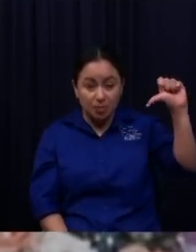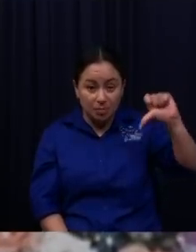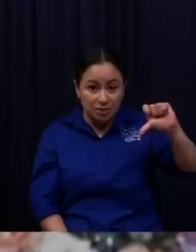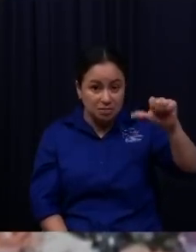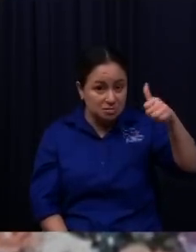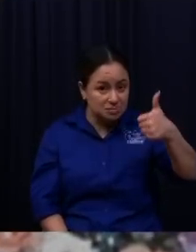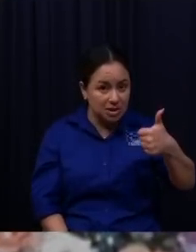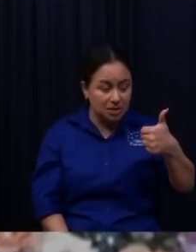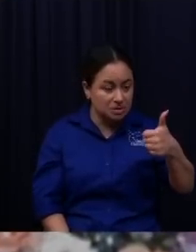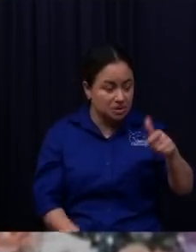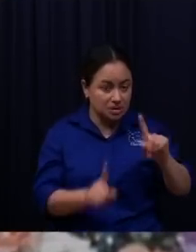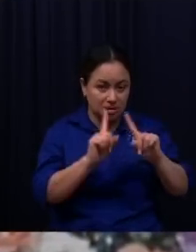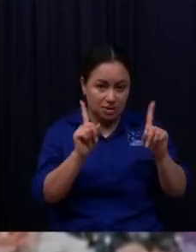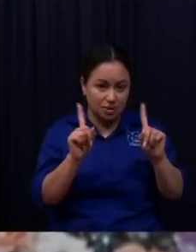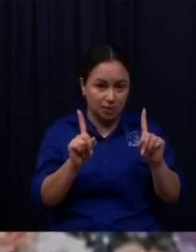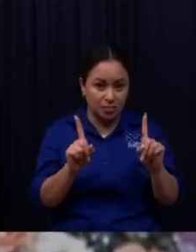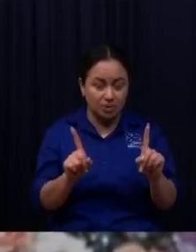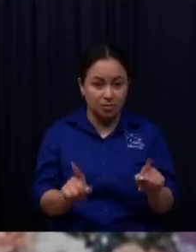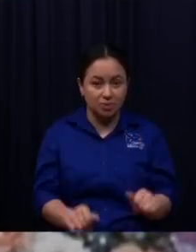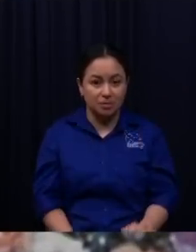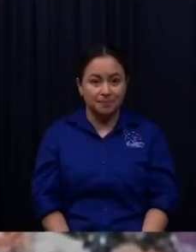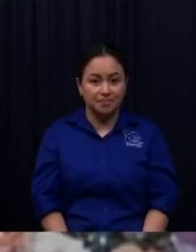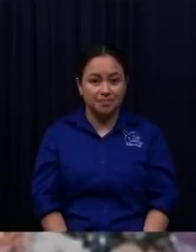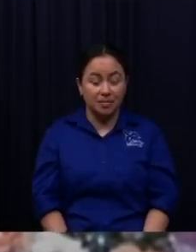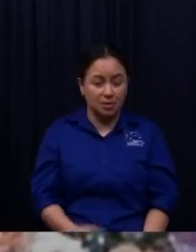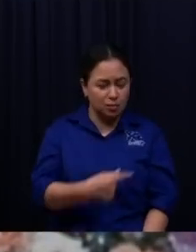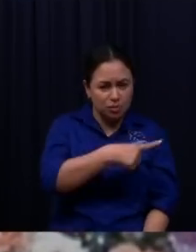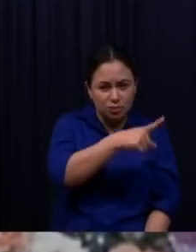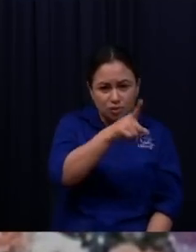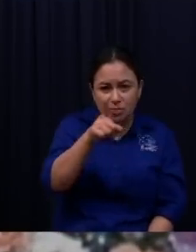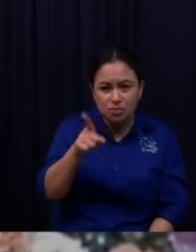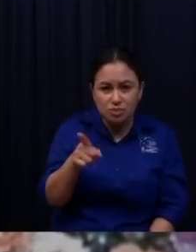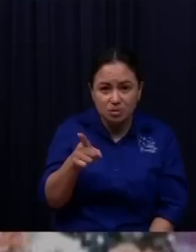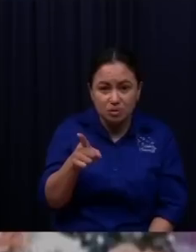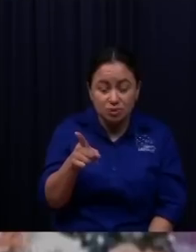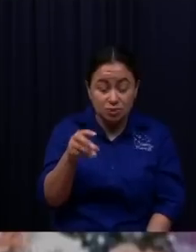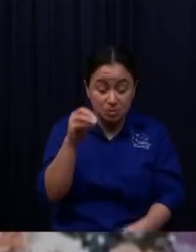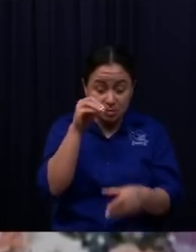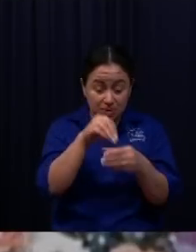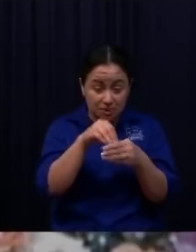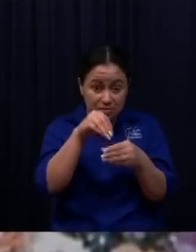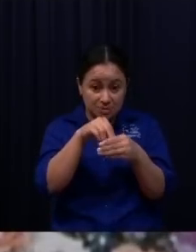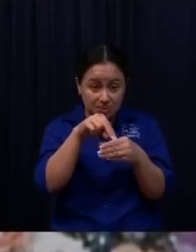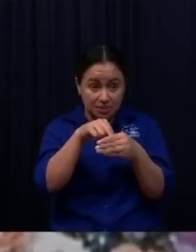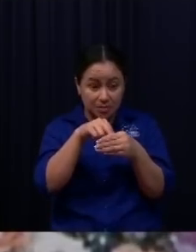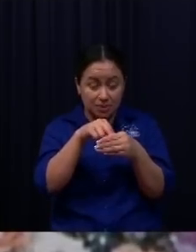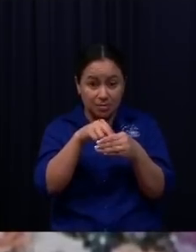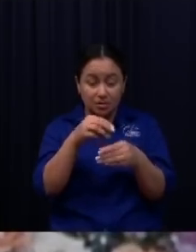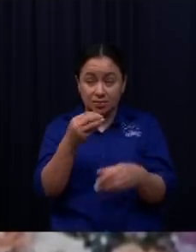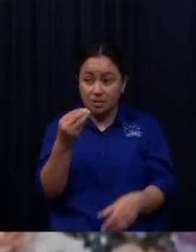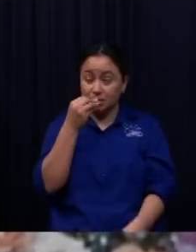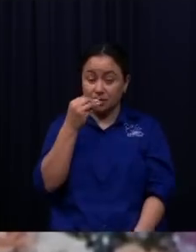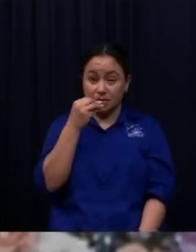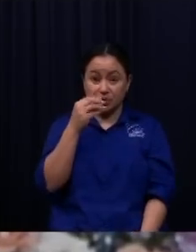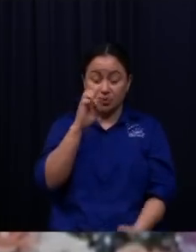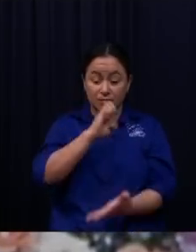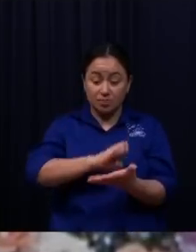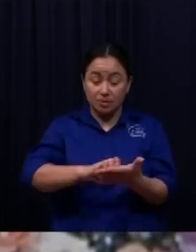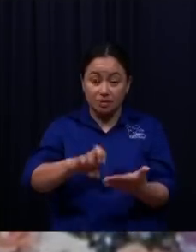árbol de la vida, ¿cuántos han comido el árbol de la vida que es Cristo Jesús? Ahora ya tenemos derecho a comer del árbol de la ciencia, del conocimiento del bien y el